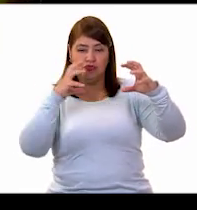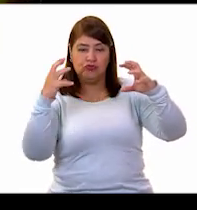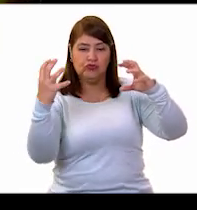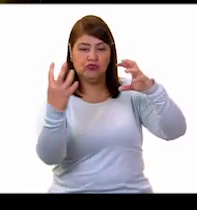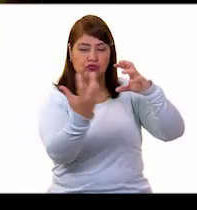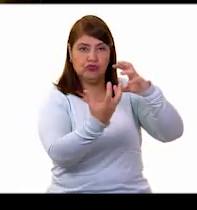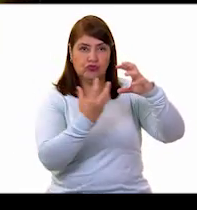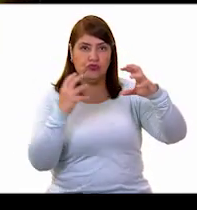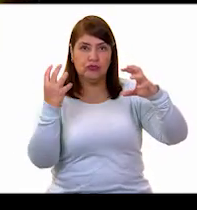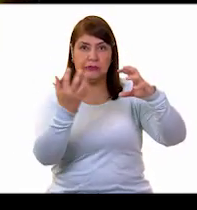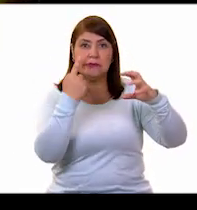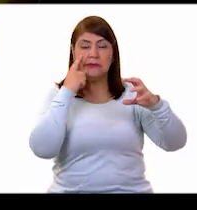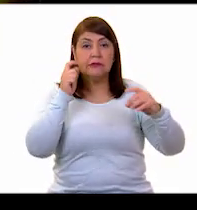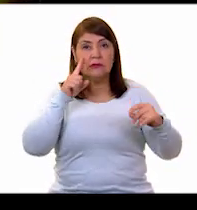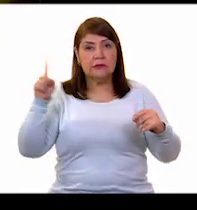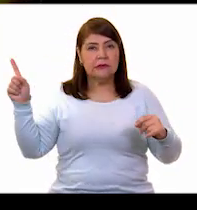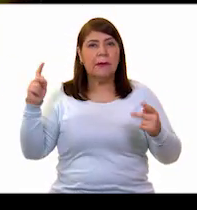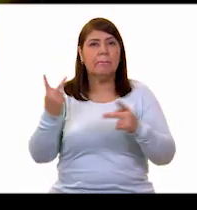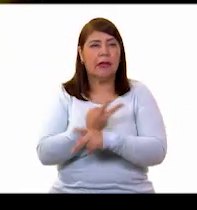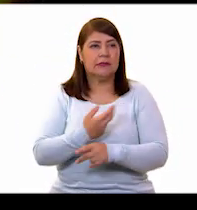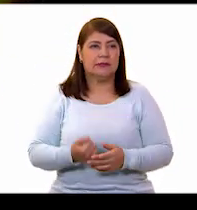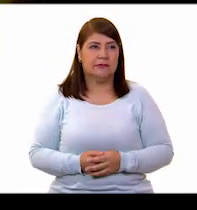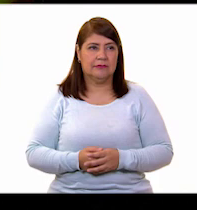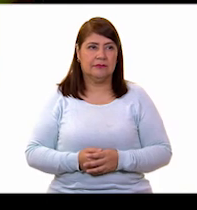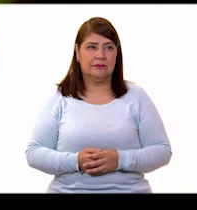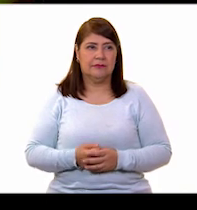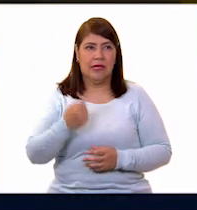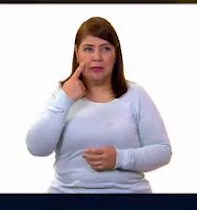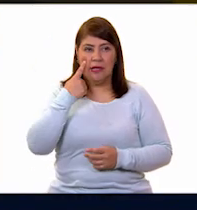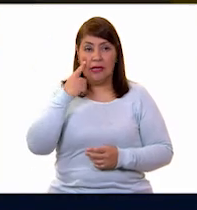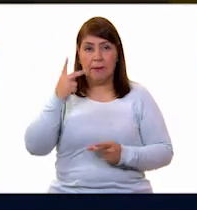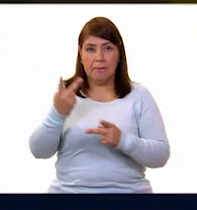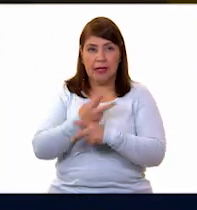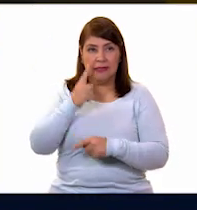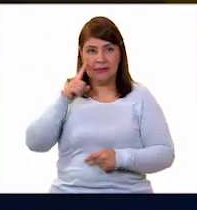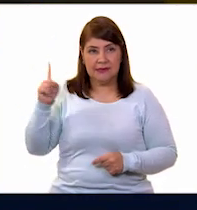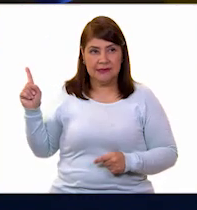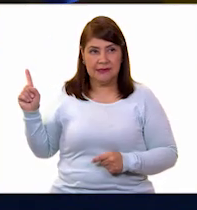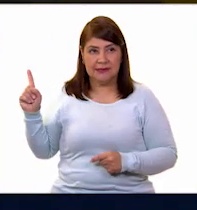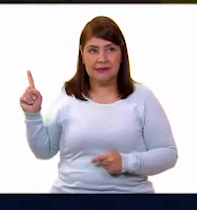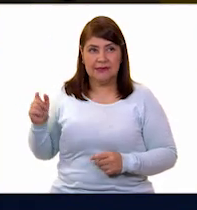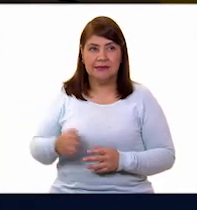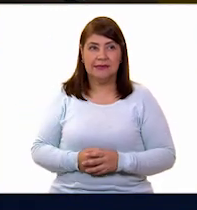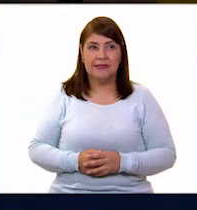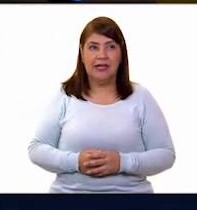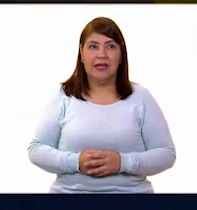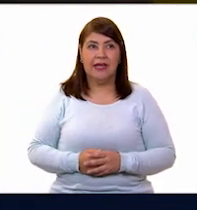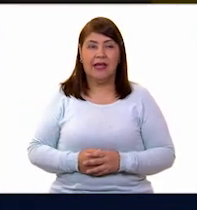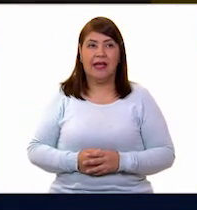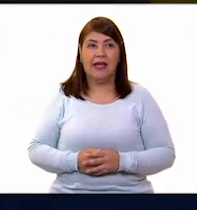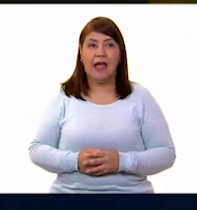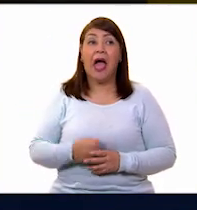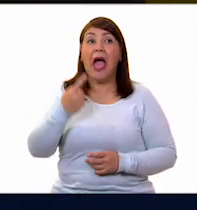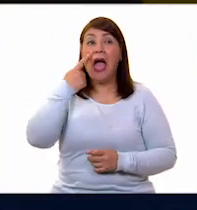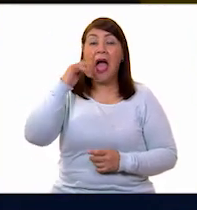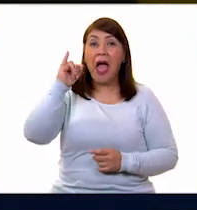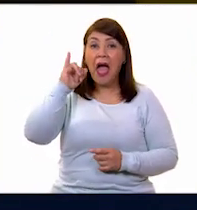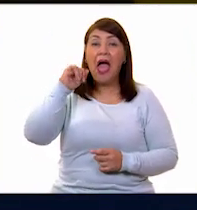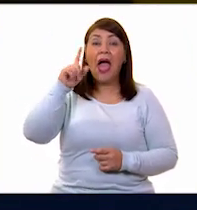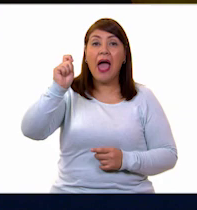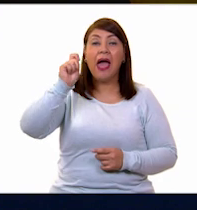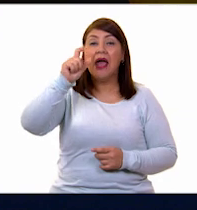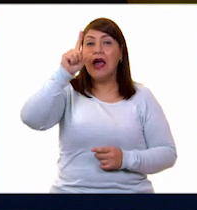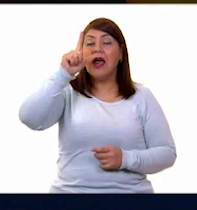traslación, ¿qué pasa? A ver, vamos a ver qué pasa. ¡Ay! Mire, maestro. ¿Sí? La Luna produce